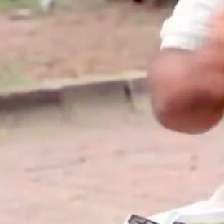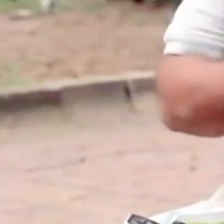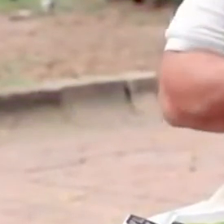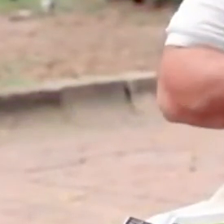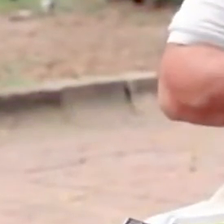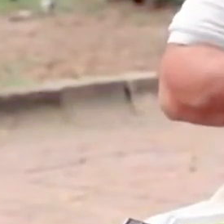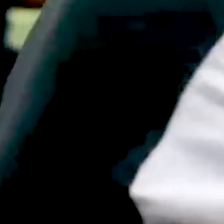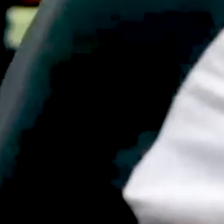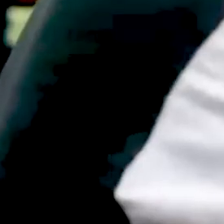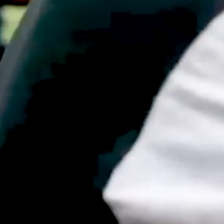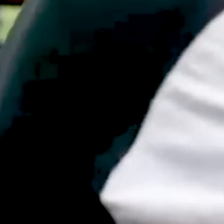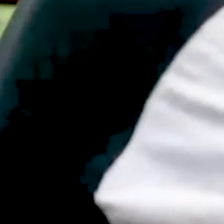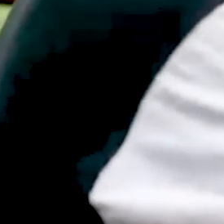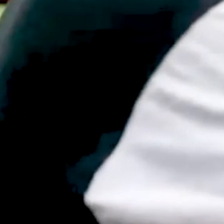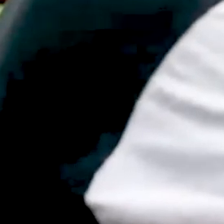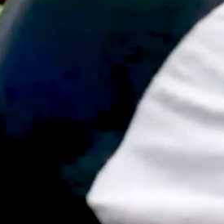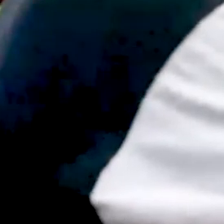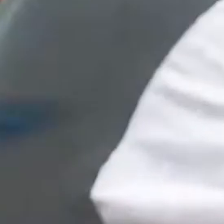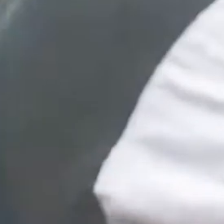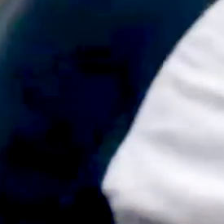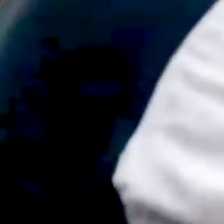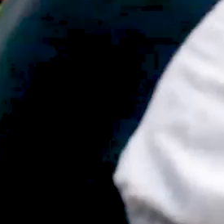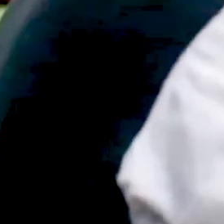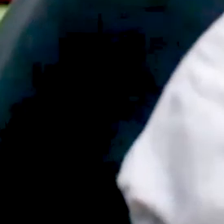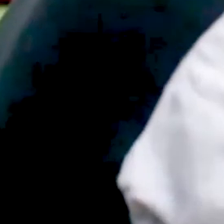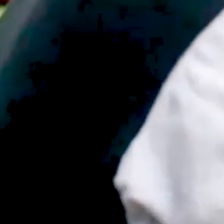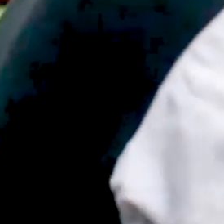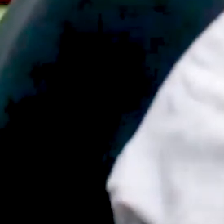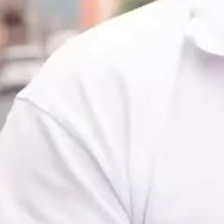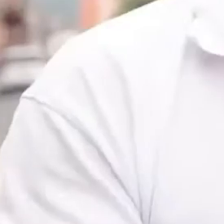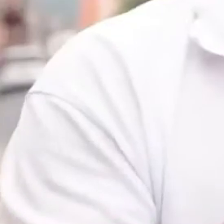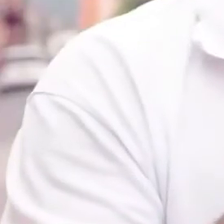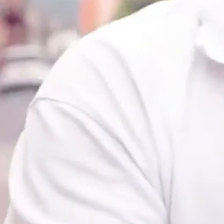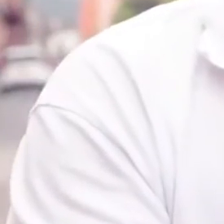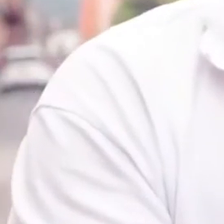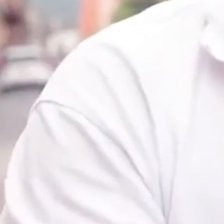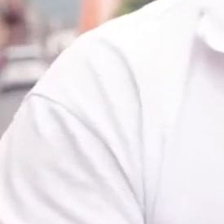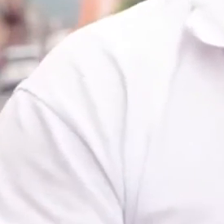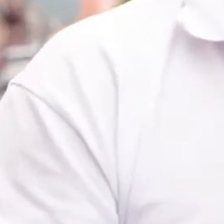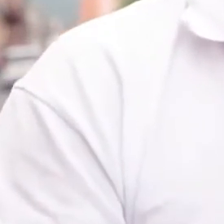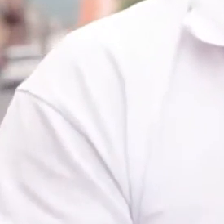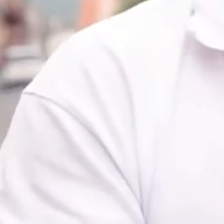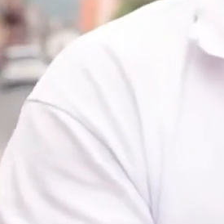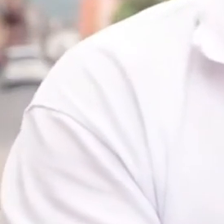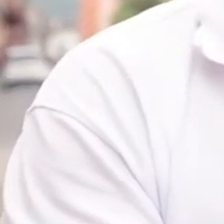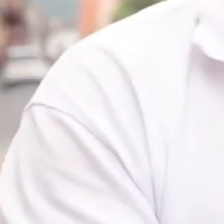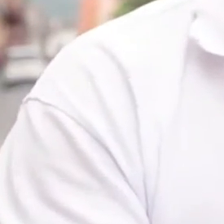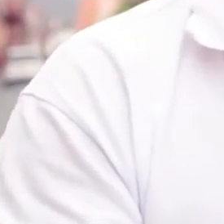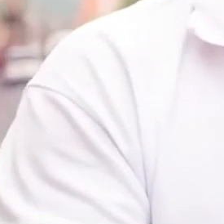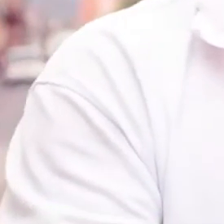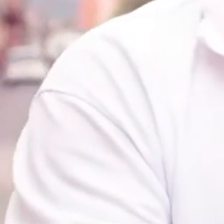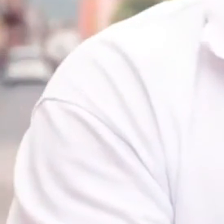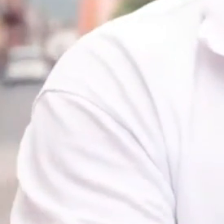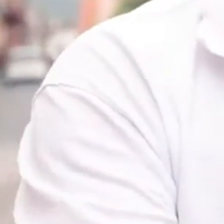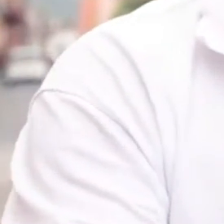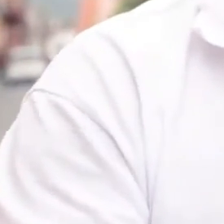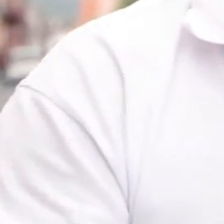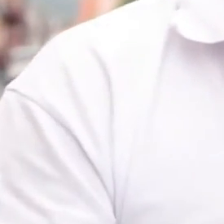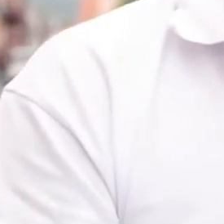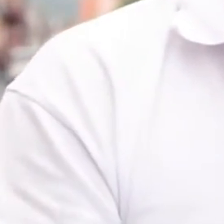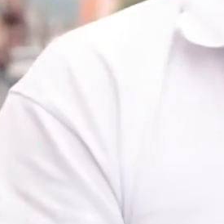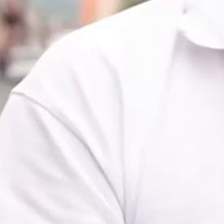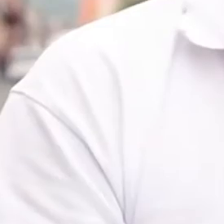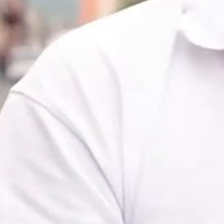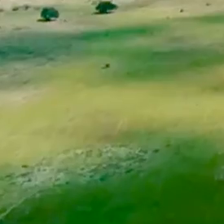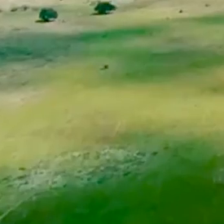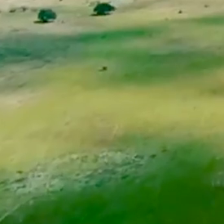la Procuraduría ha sido el eje principal. Hay una institución que nos cobija y nos hace valer